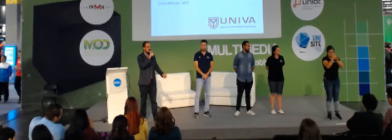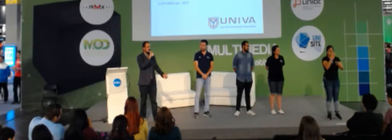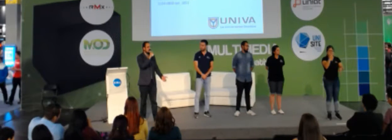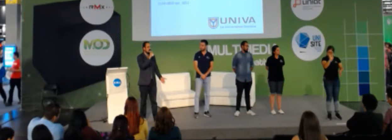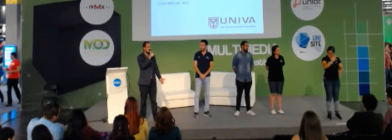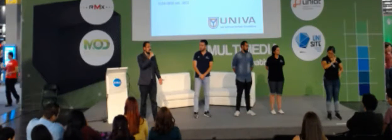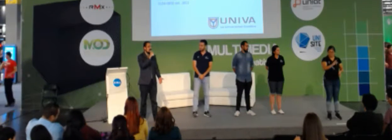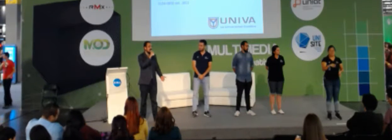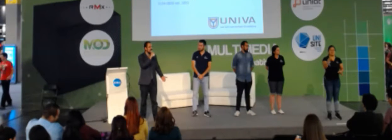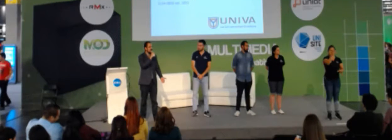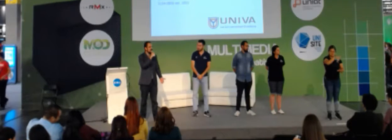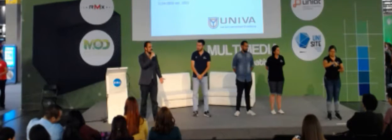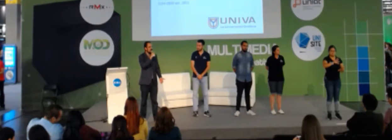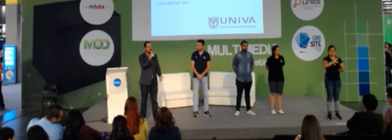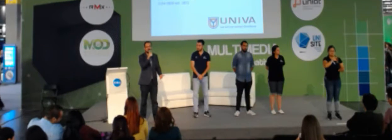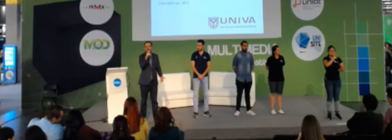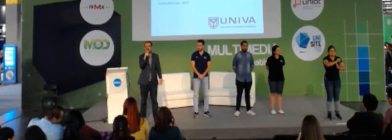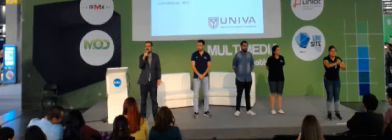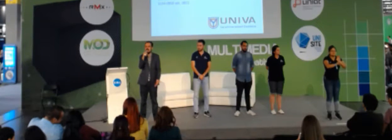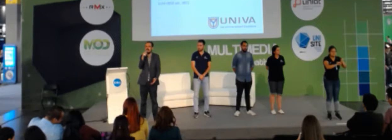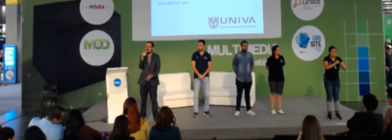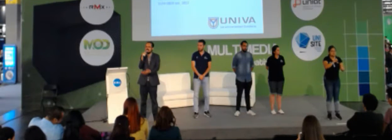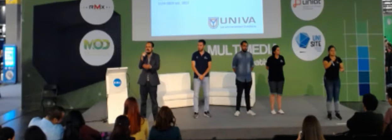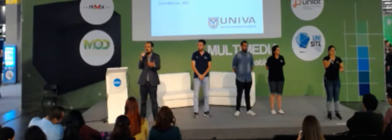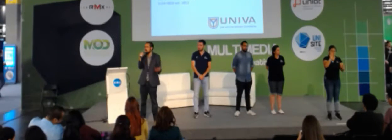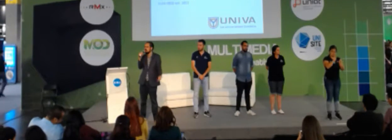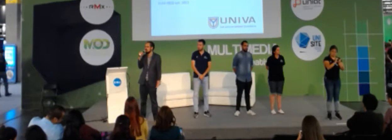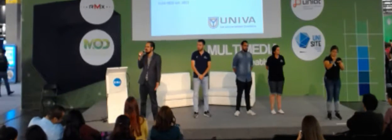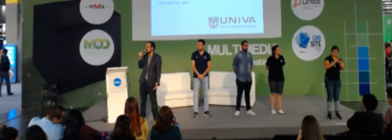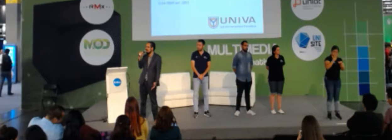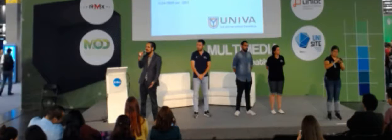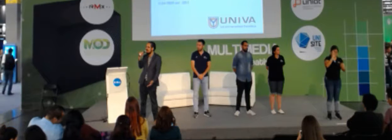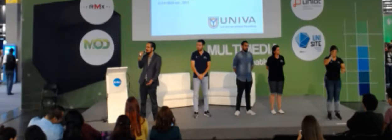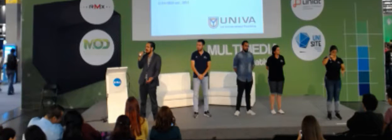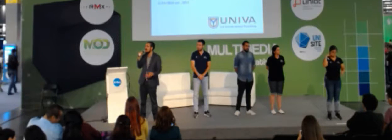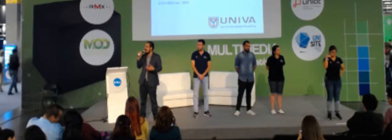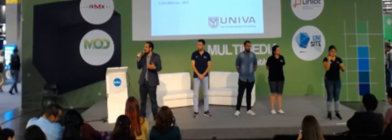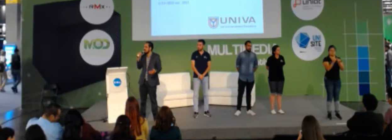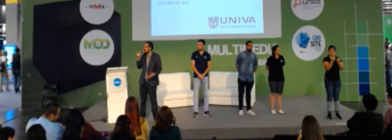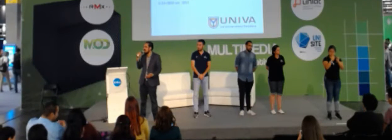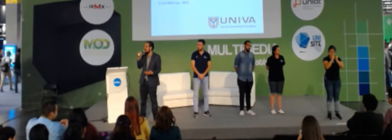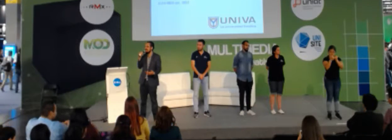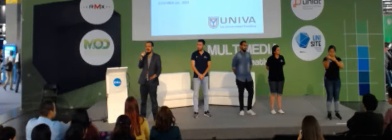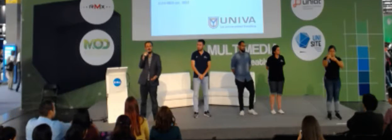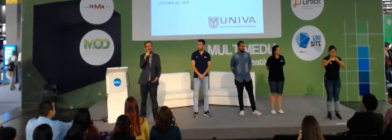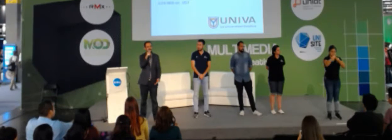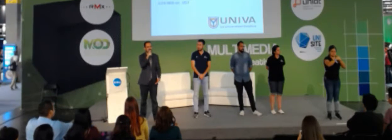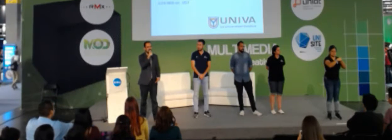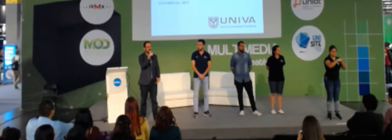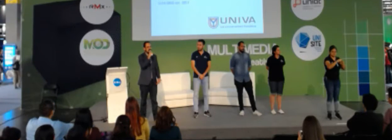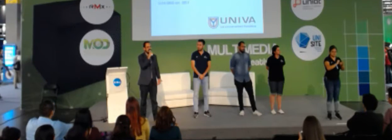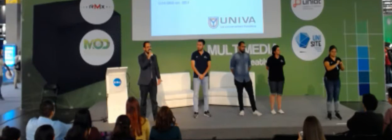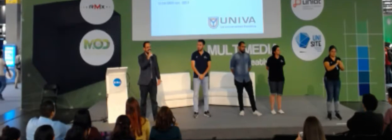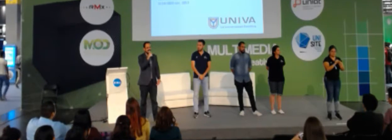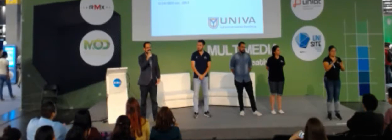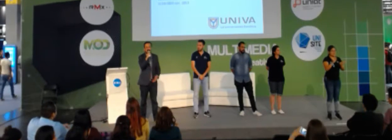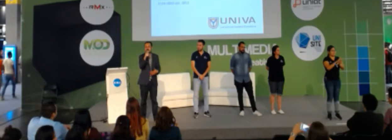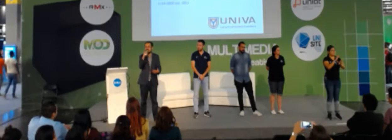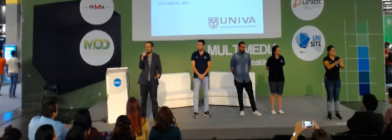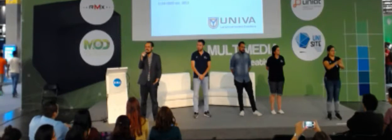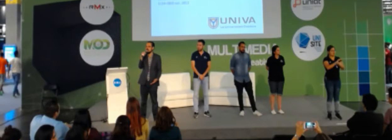lo estamos logrando. La Universidad de Guadalajara, así como muchas otras instancias, han también entrado en este proceso